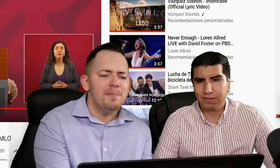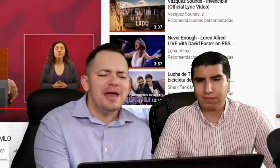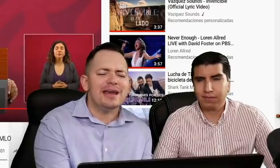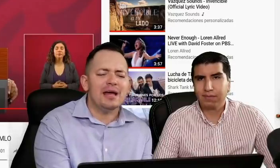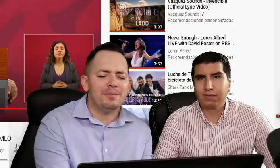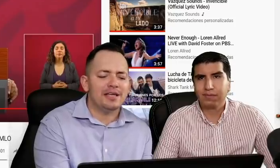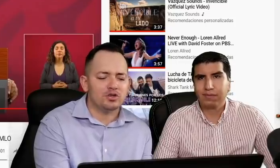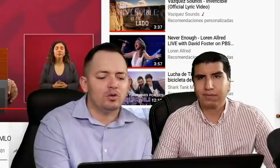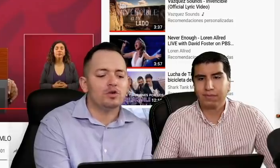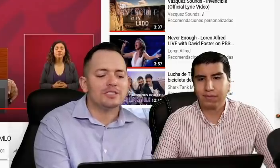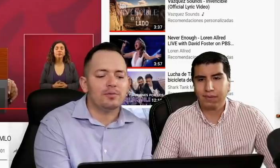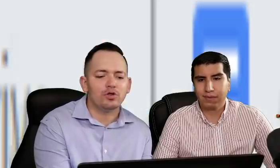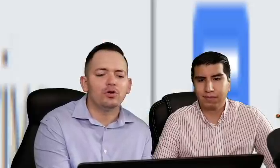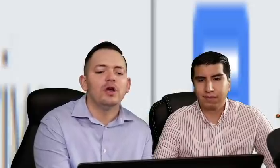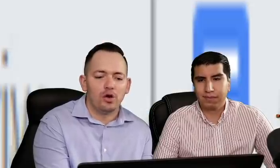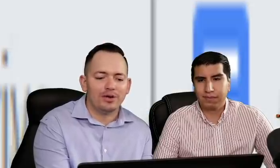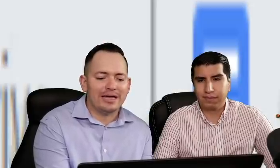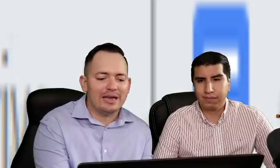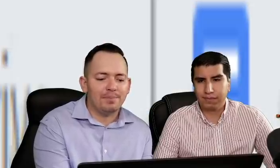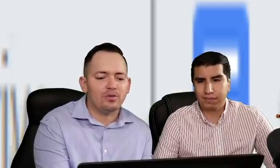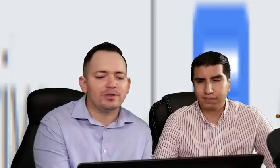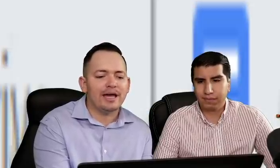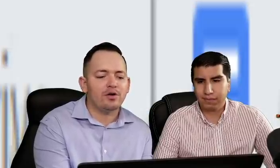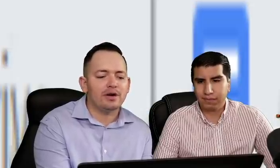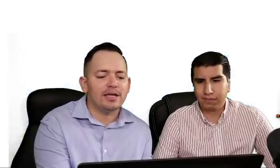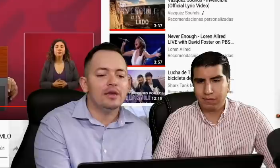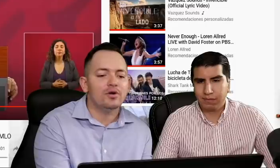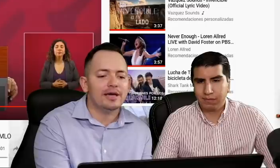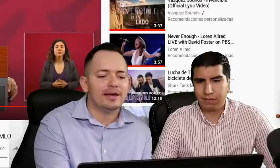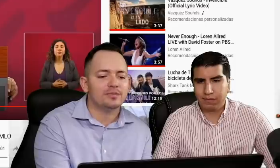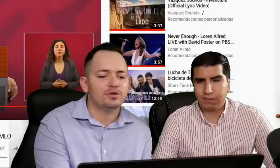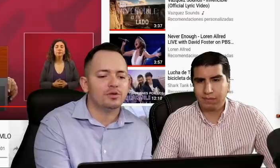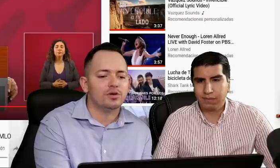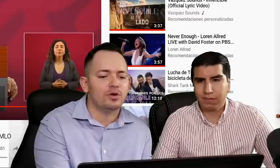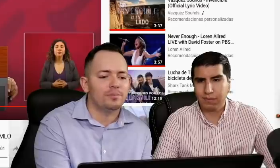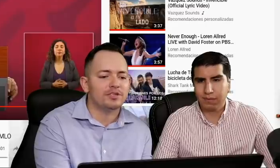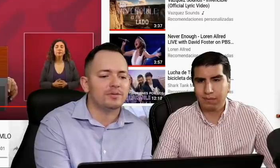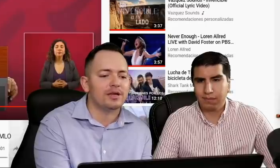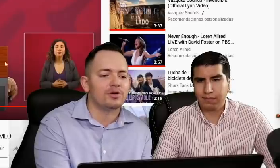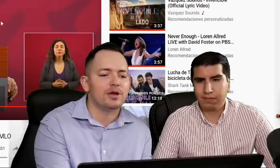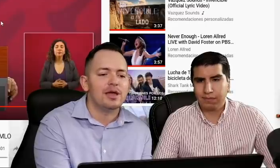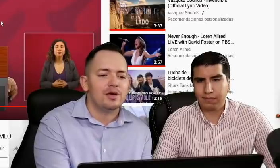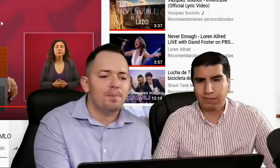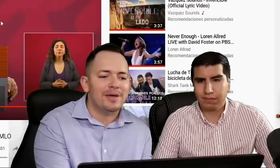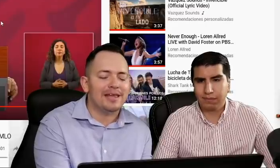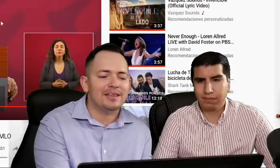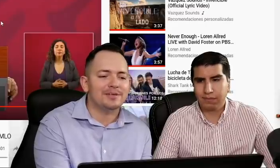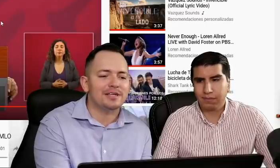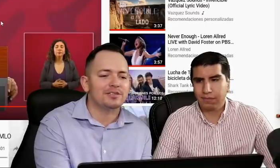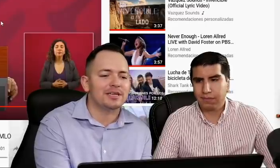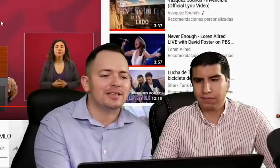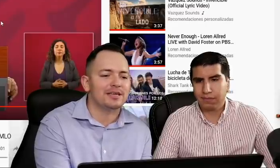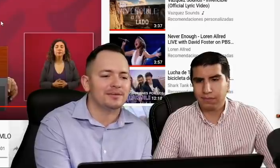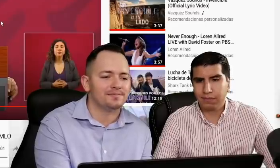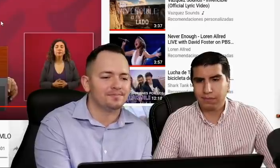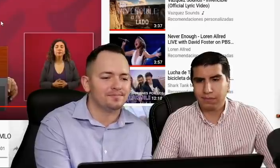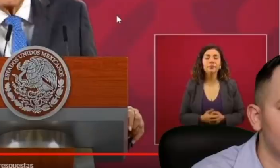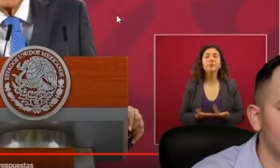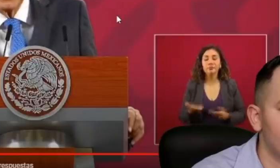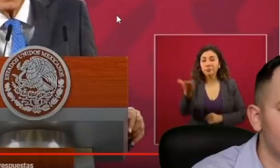esto. Vean nada más cómo se abordó lo que le preguntaron y lo que respondió López Obrador. No pierdan de vista lo